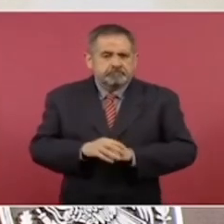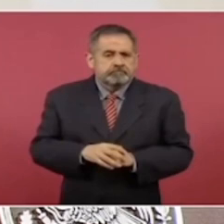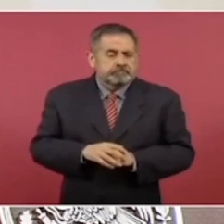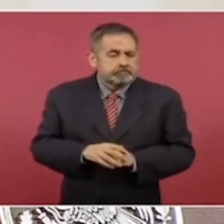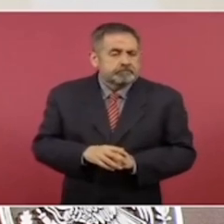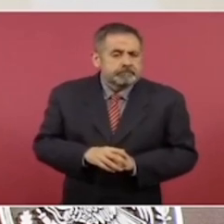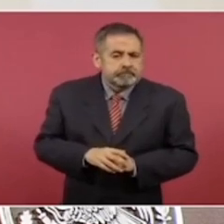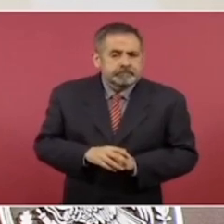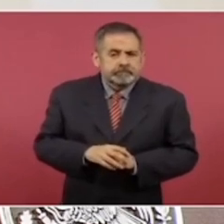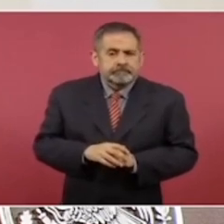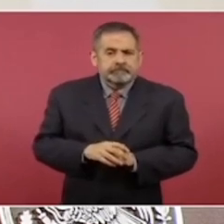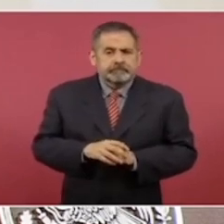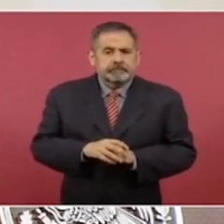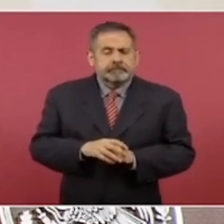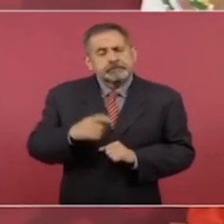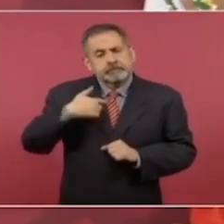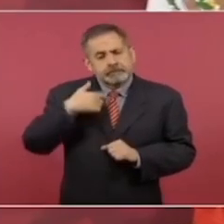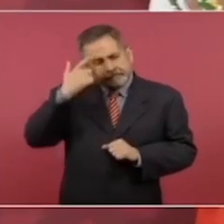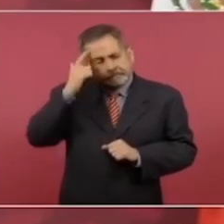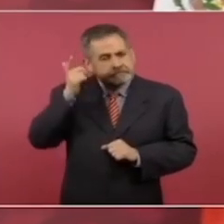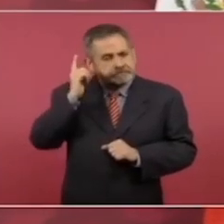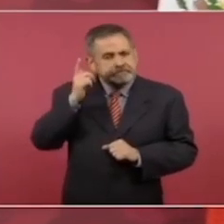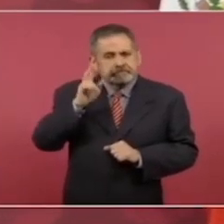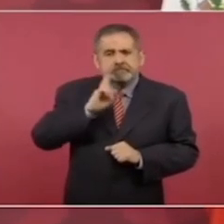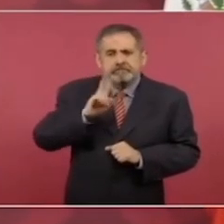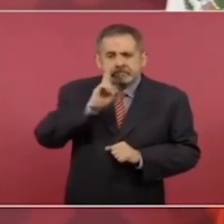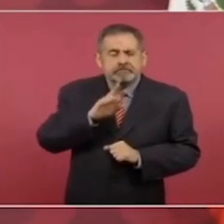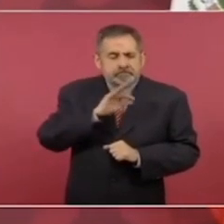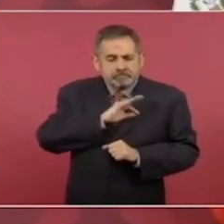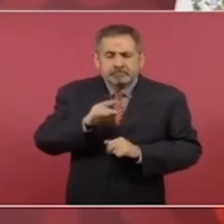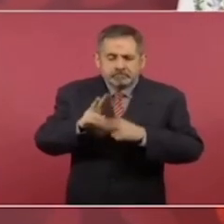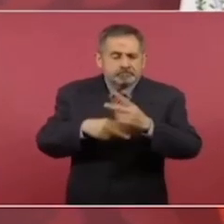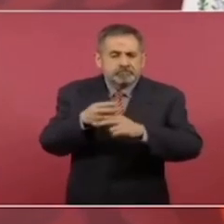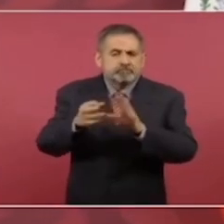medidas y yo espero que eso se atienda.